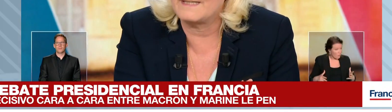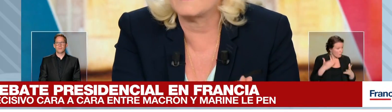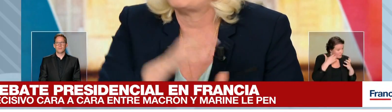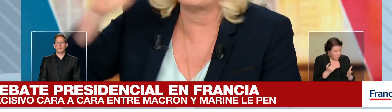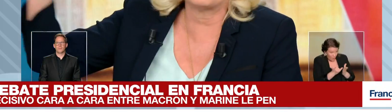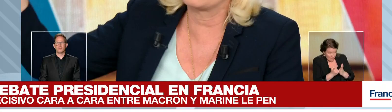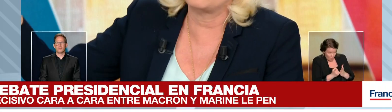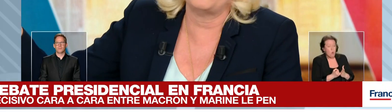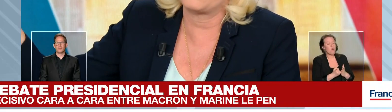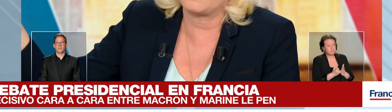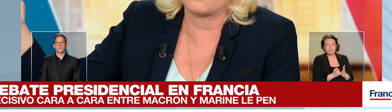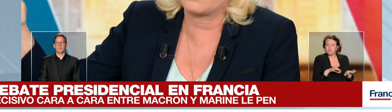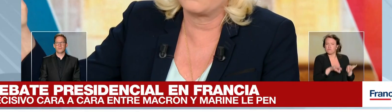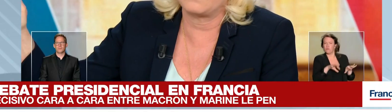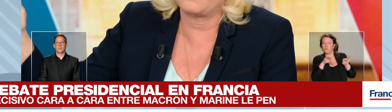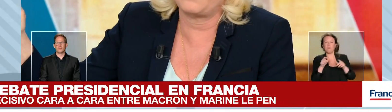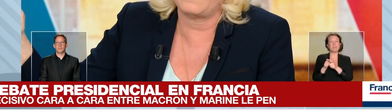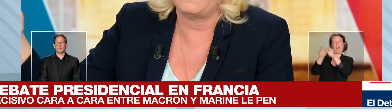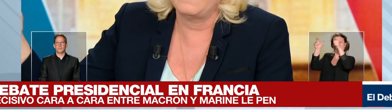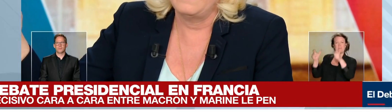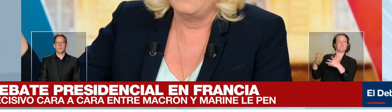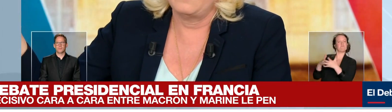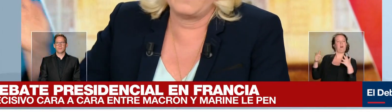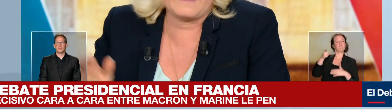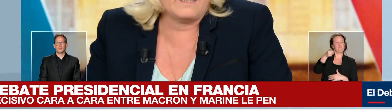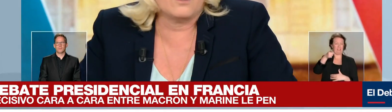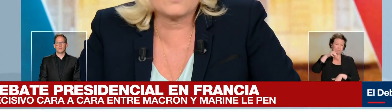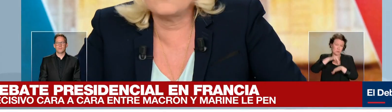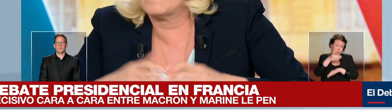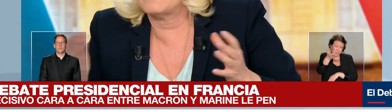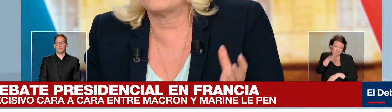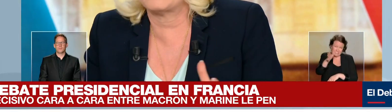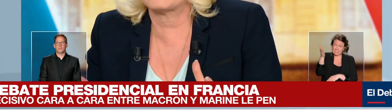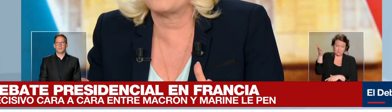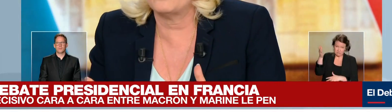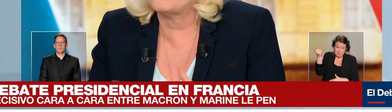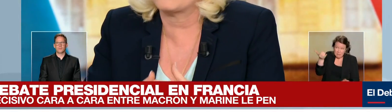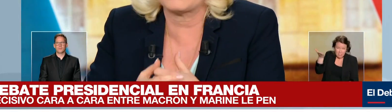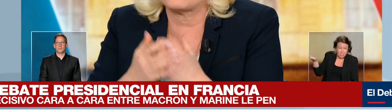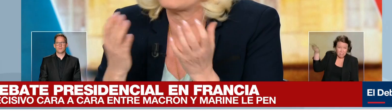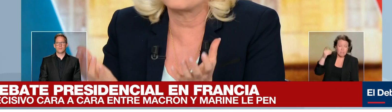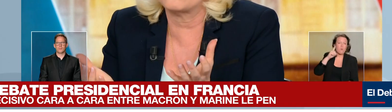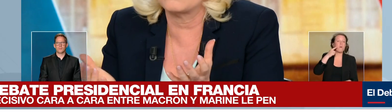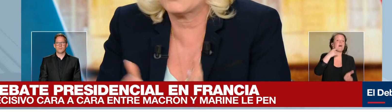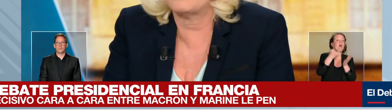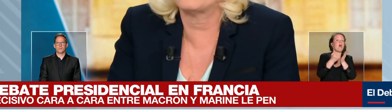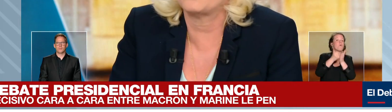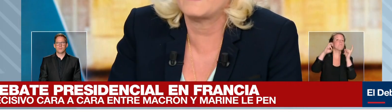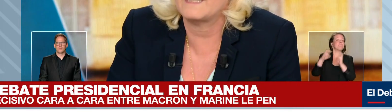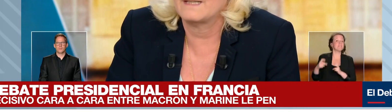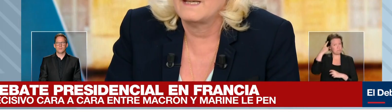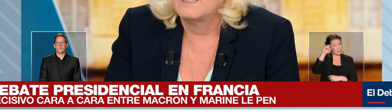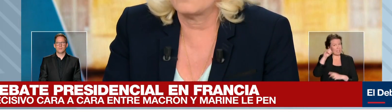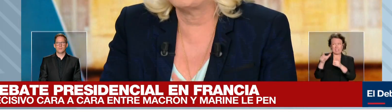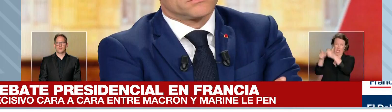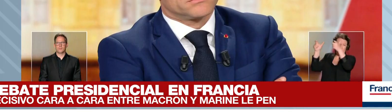pymes dándoles descuentos de impuestos y no como usted lo hizo, señor Macron, porque cuando usted habla de bajar impuestos